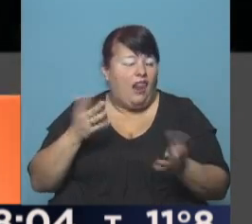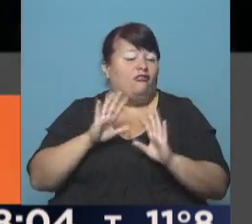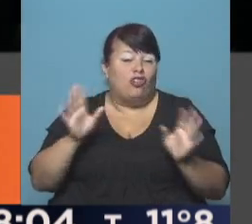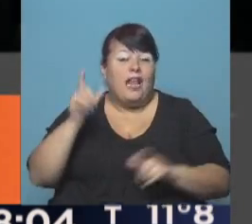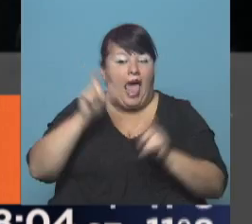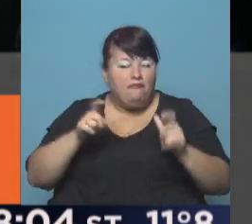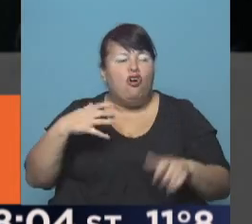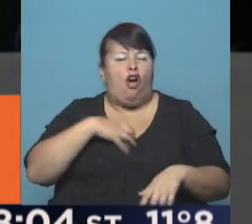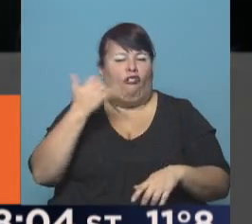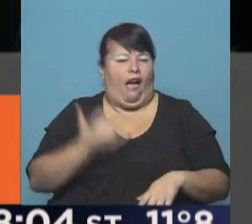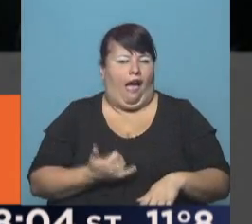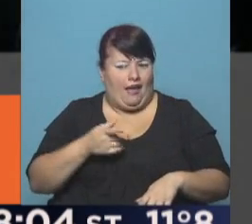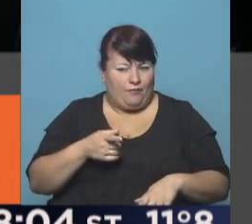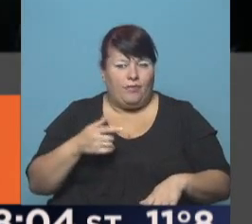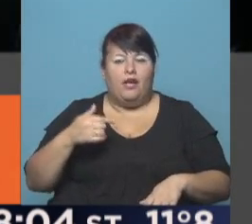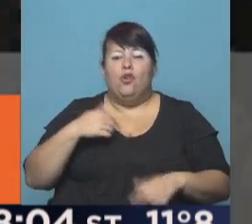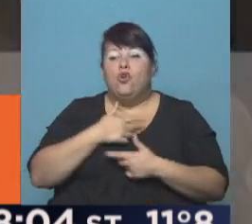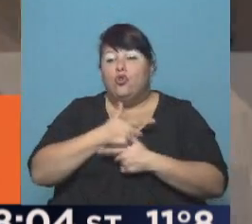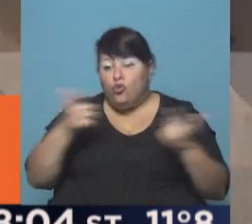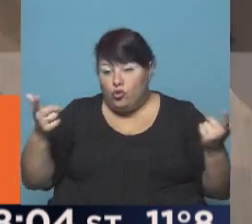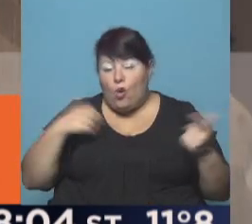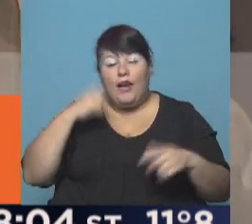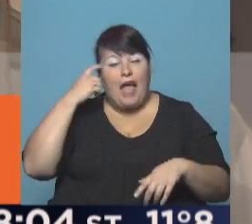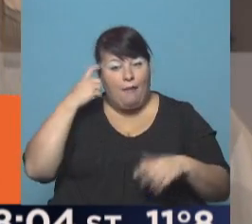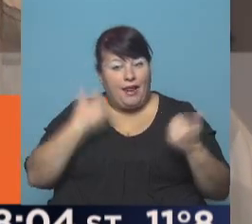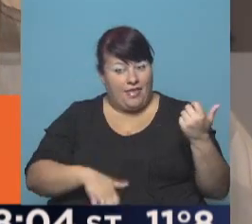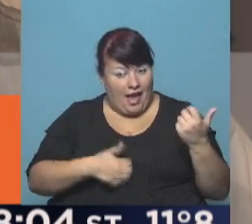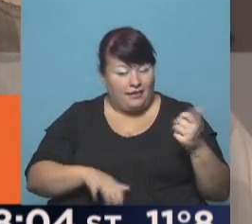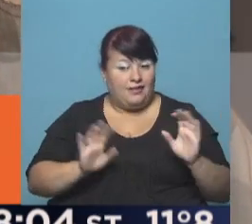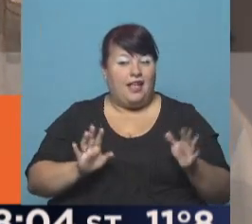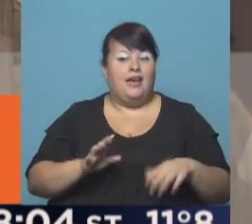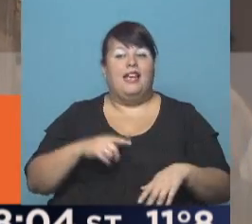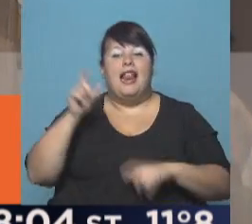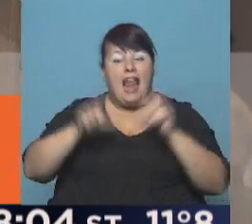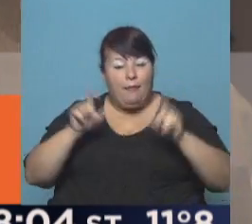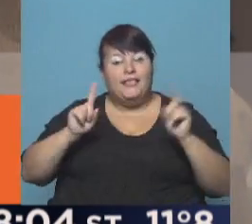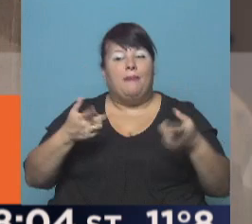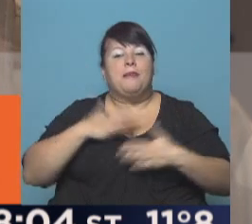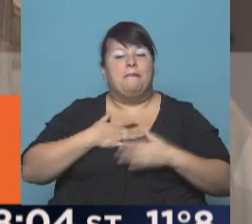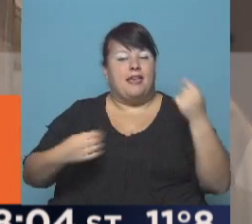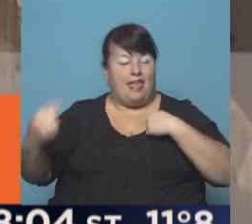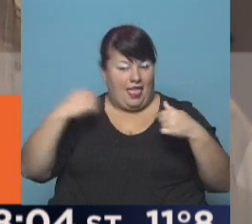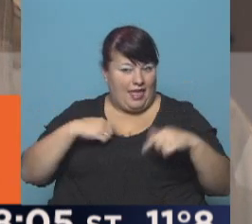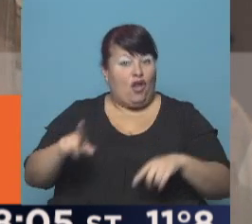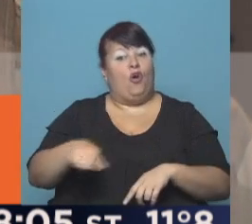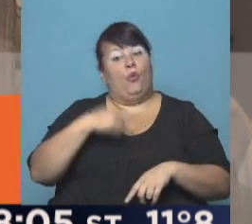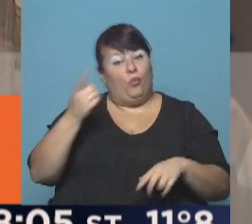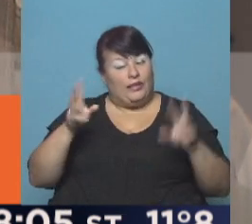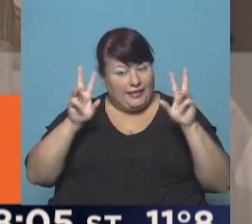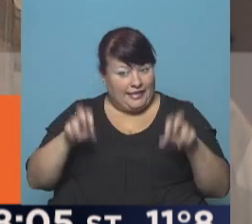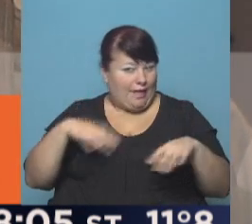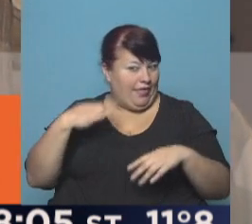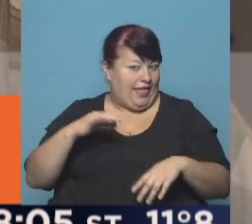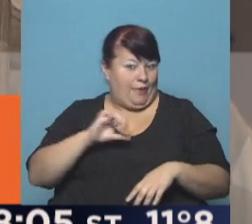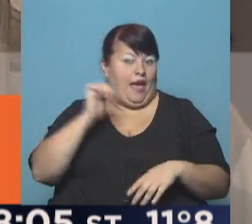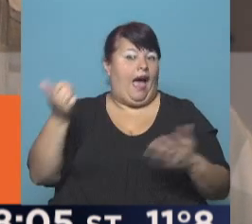la gente confía en eso. Tengo la gran suerte de haber aprendido a tocar y que la gente encima me quiera, que es otro tema que tenés que